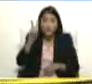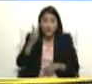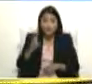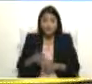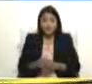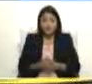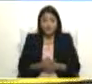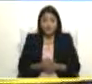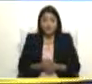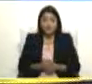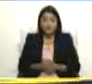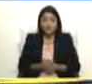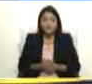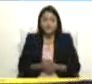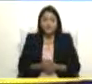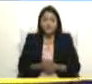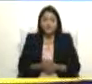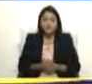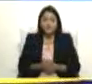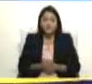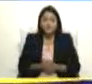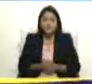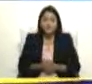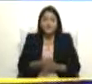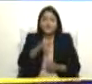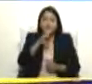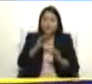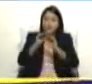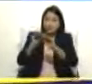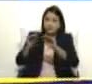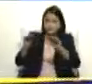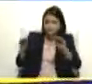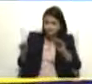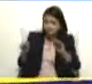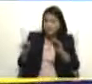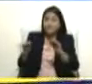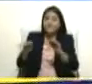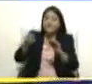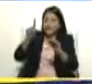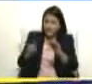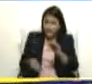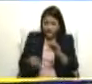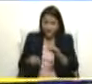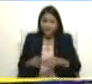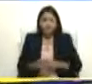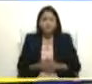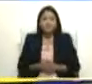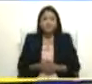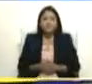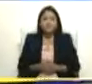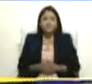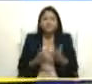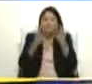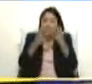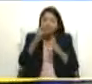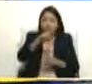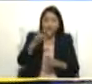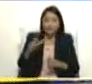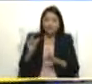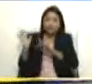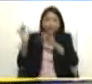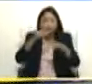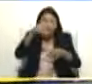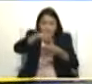República Bolivariana de Venezuela, le informa del mismo modo la extraordinaria participación